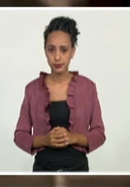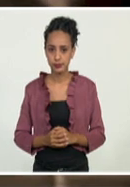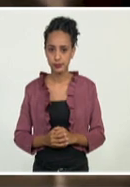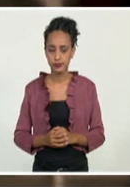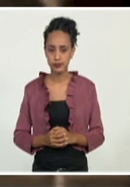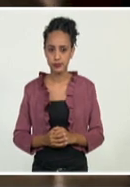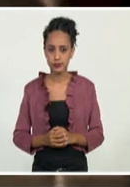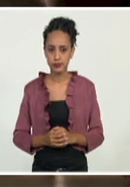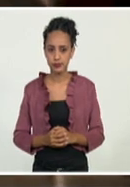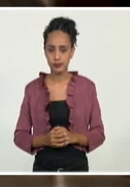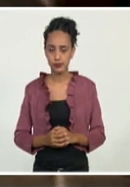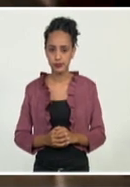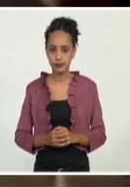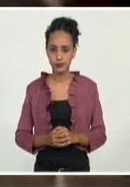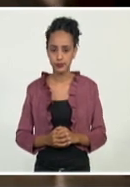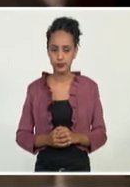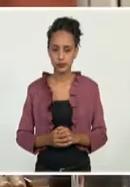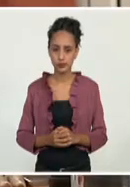con nuestro país.